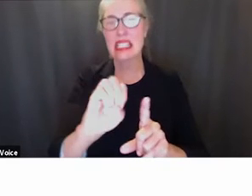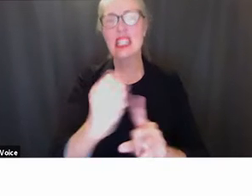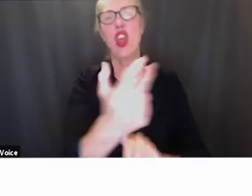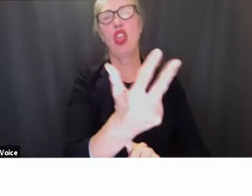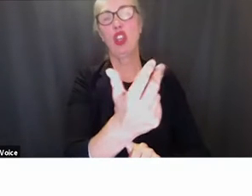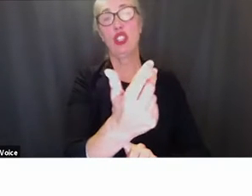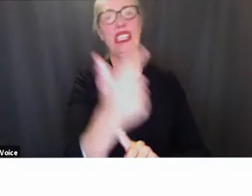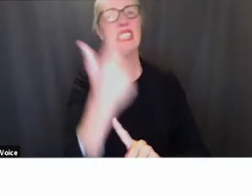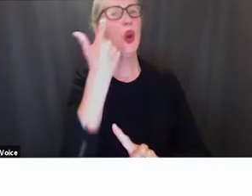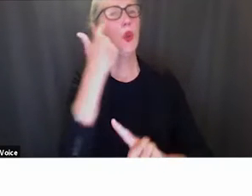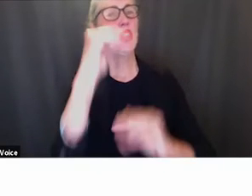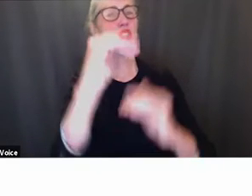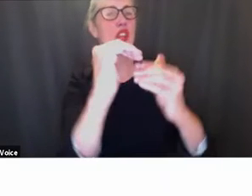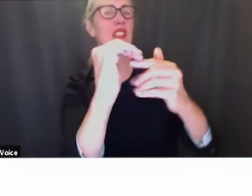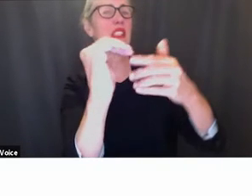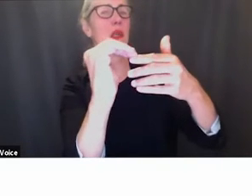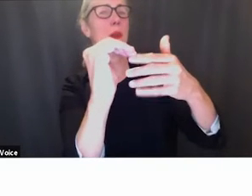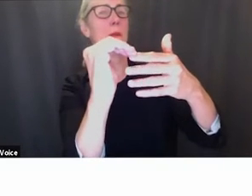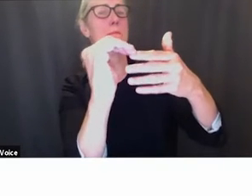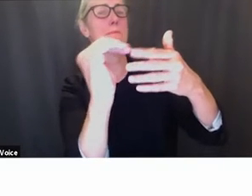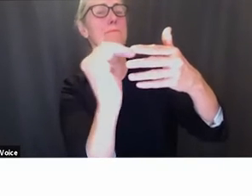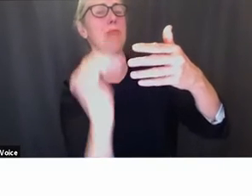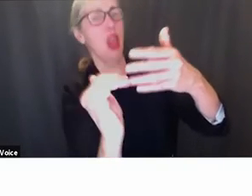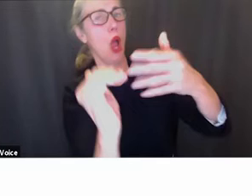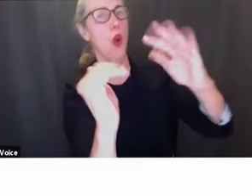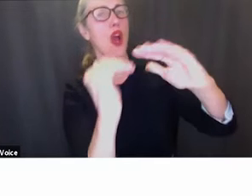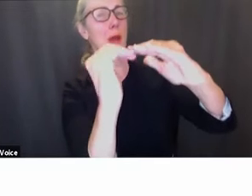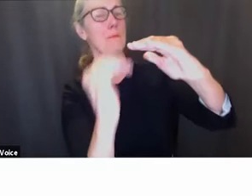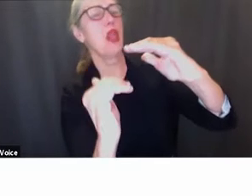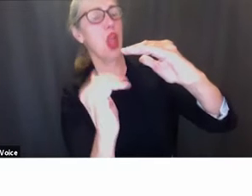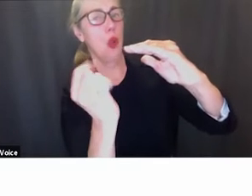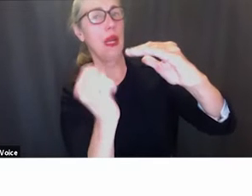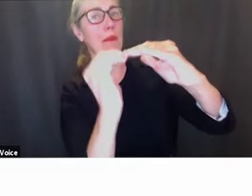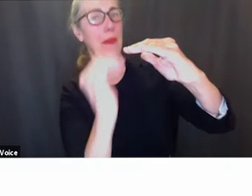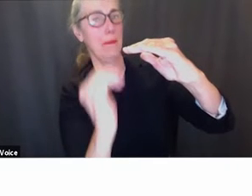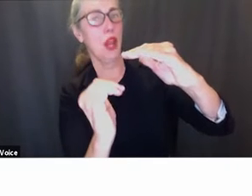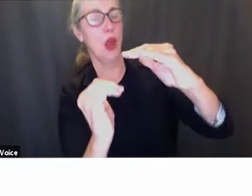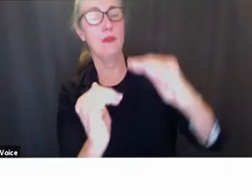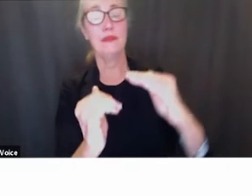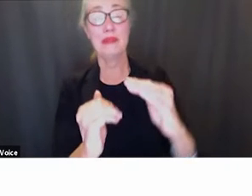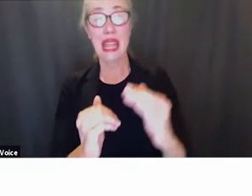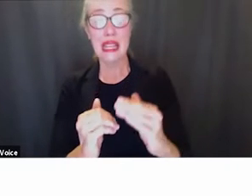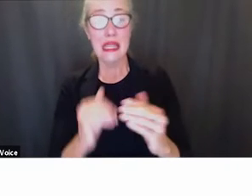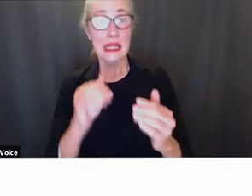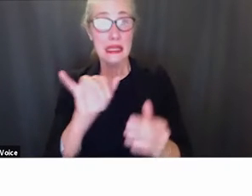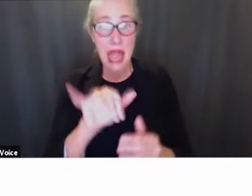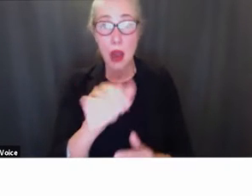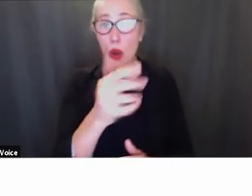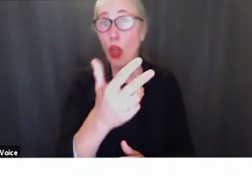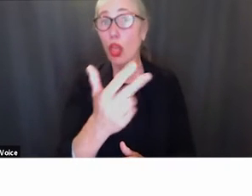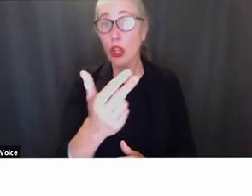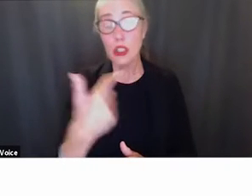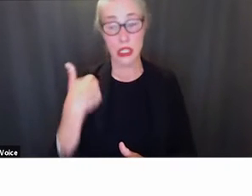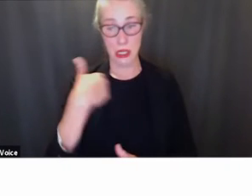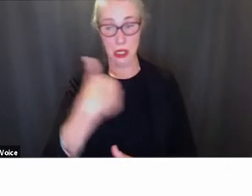por debajo de ese número, del número del condado. Quería mencionar que el número 13